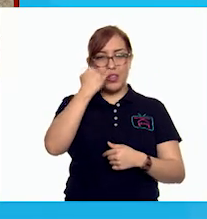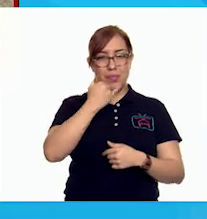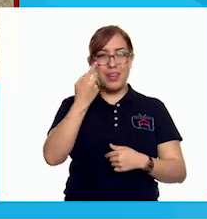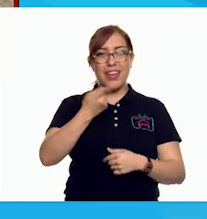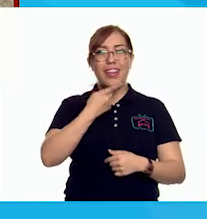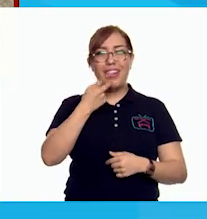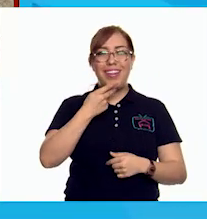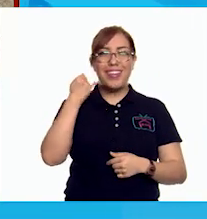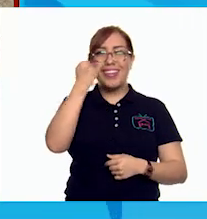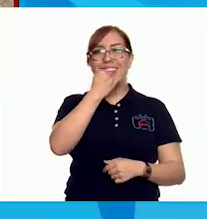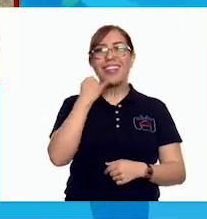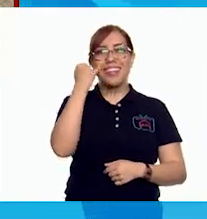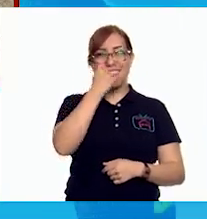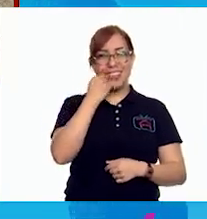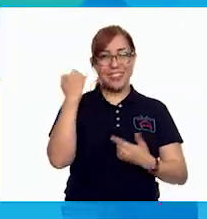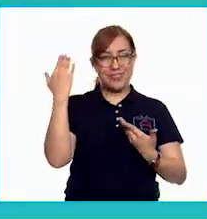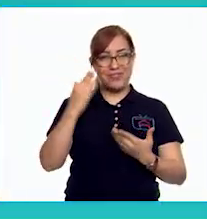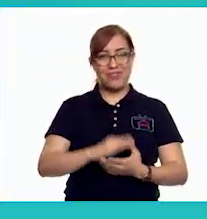Adiós, niños.